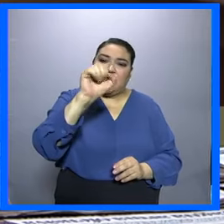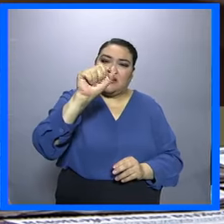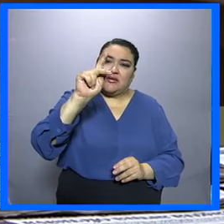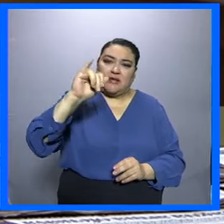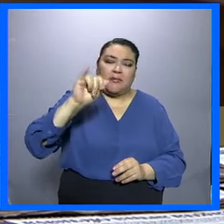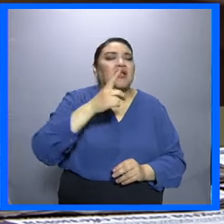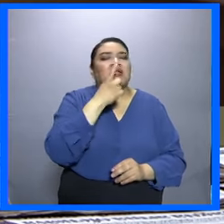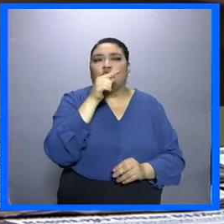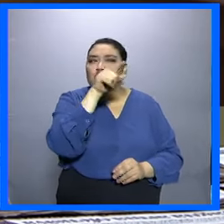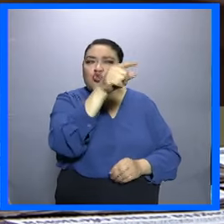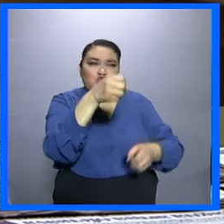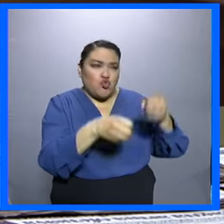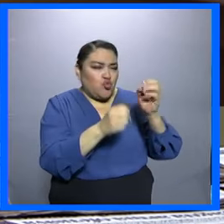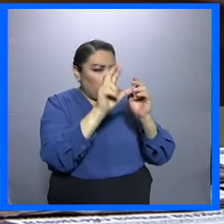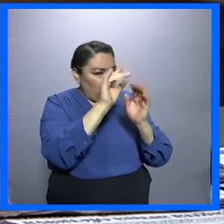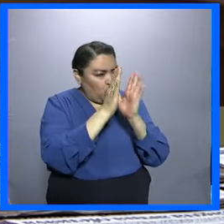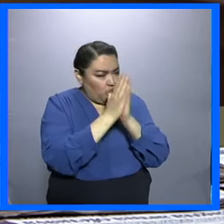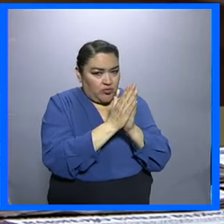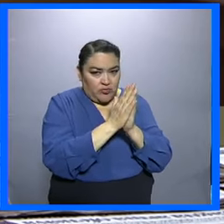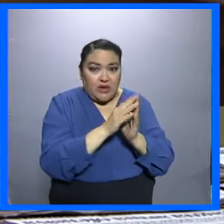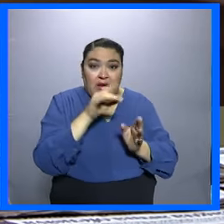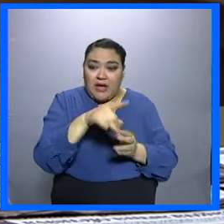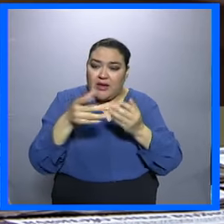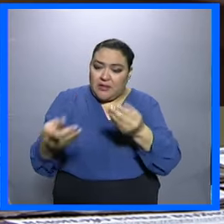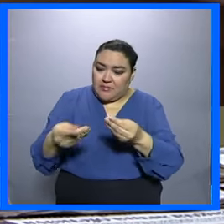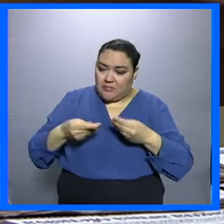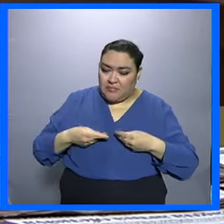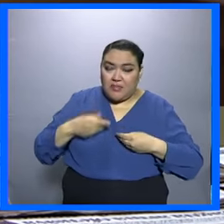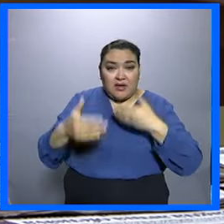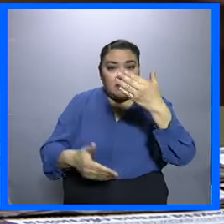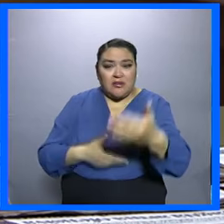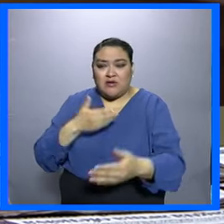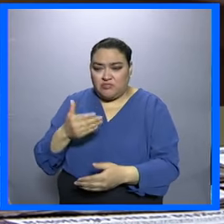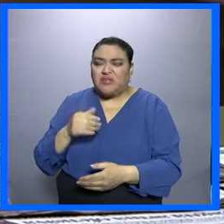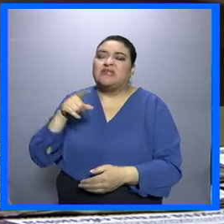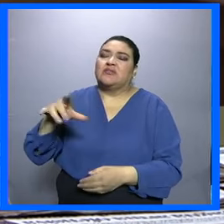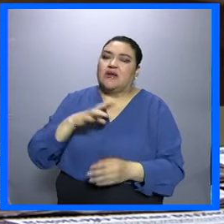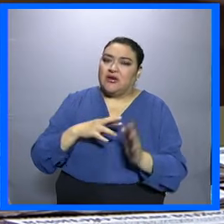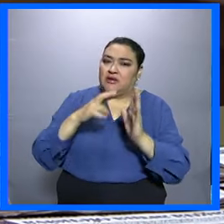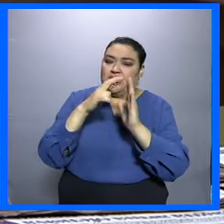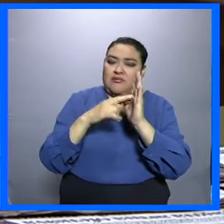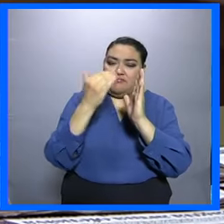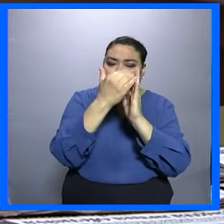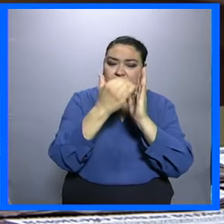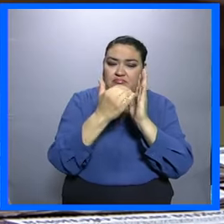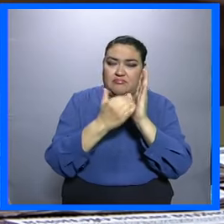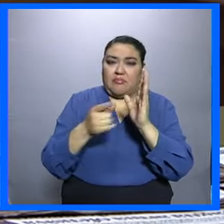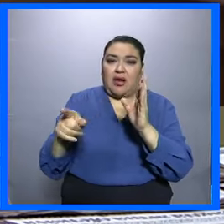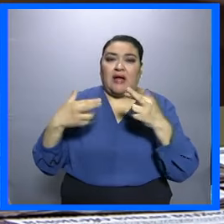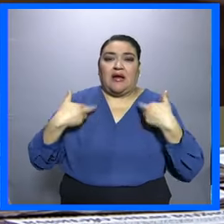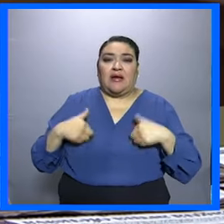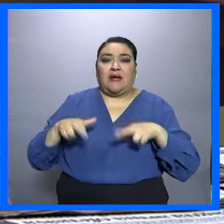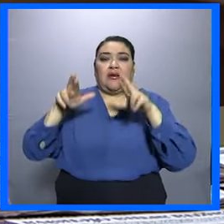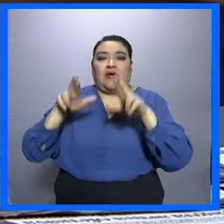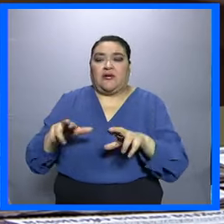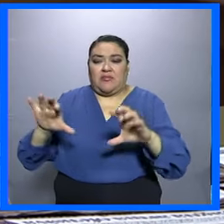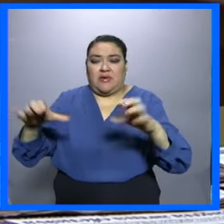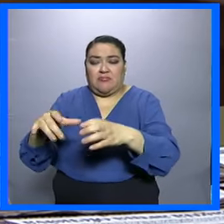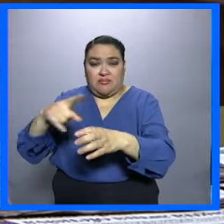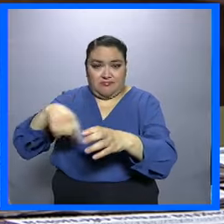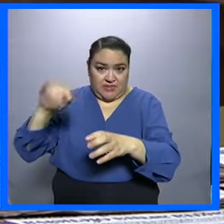para conocer de un amparo y atrajo un asunto por el que determinaría los estándares para acreditar la representación de una